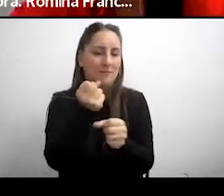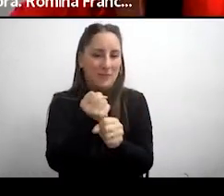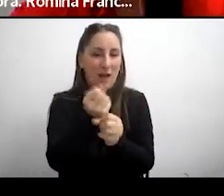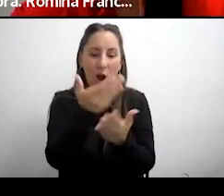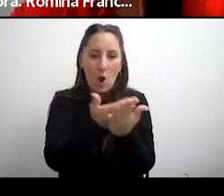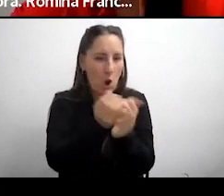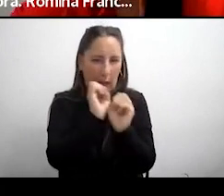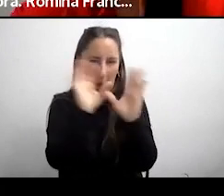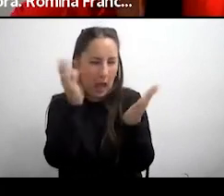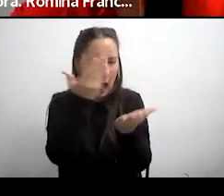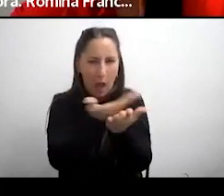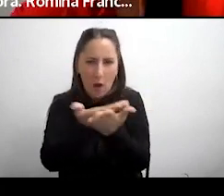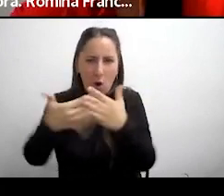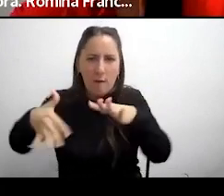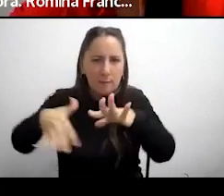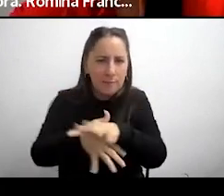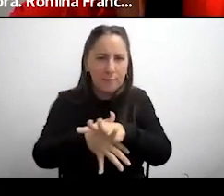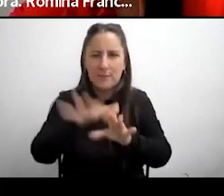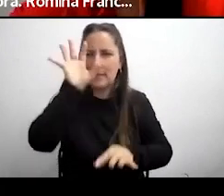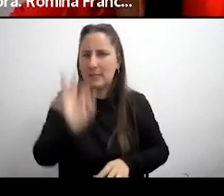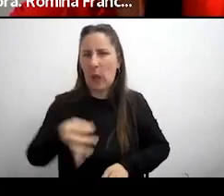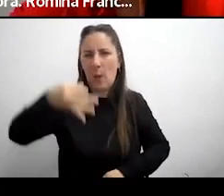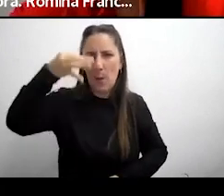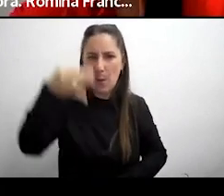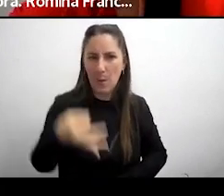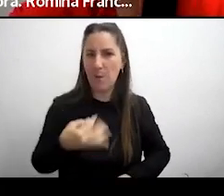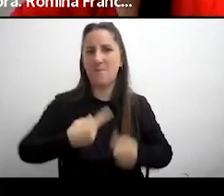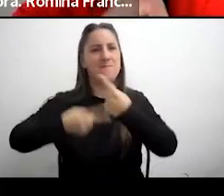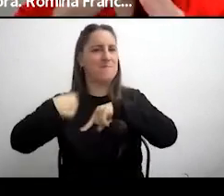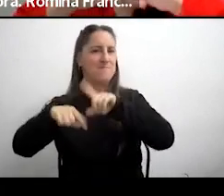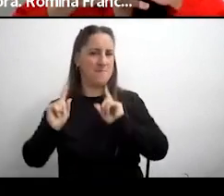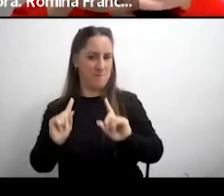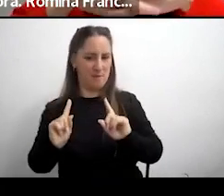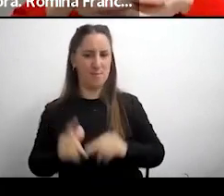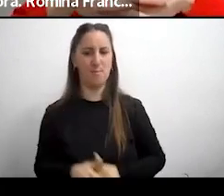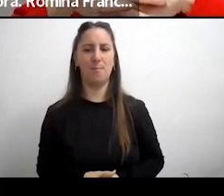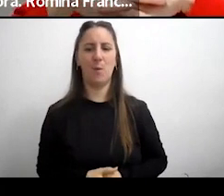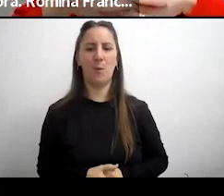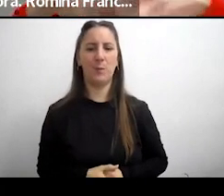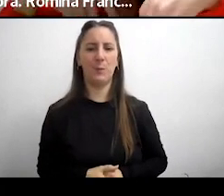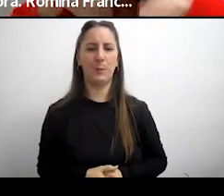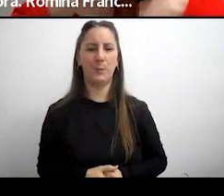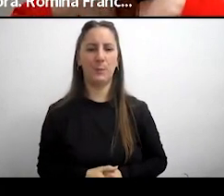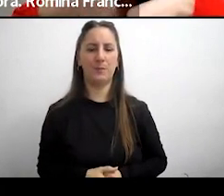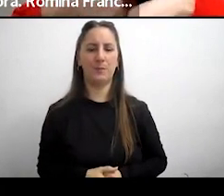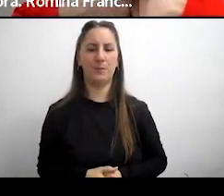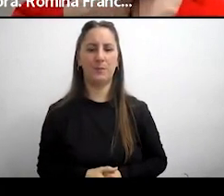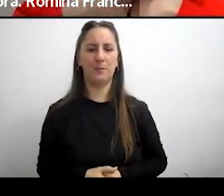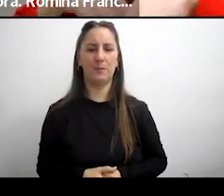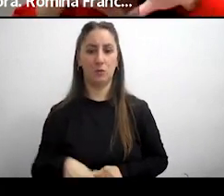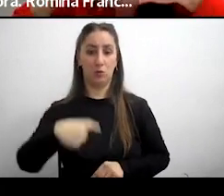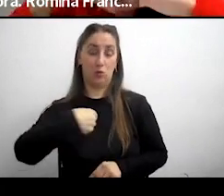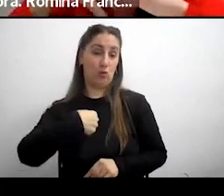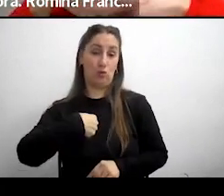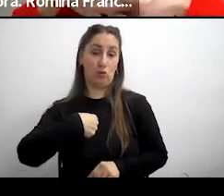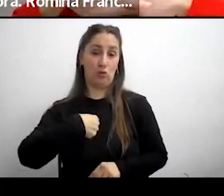claros, precisos, concisos. Volvemos a lo mismo. Esto es que ni mismo yo cuando,